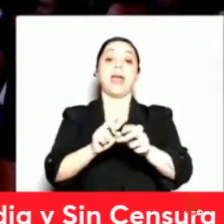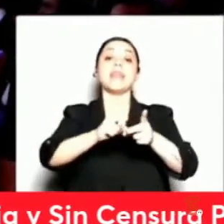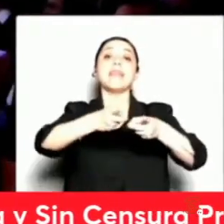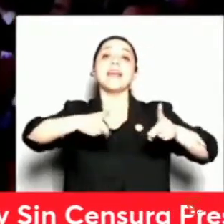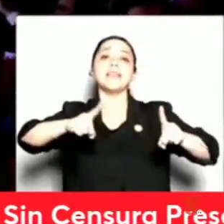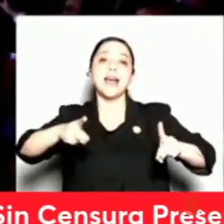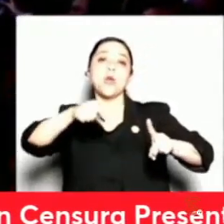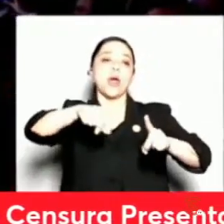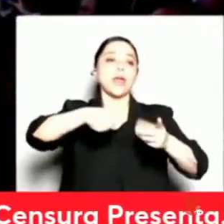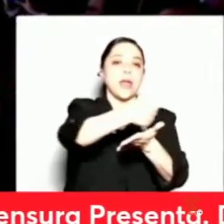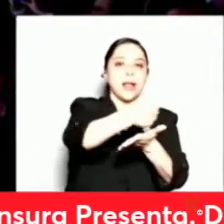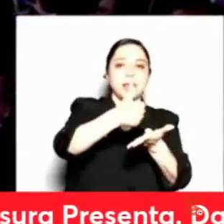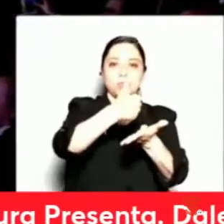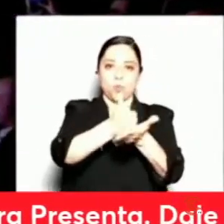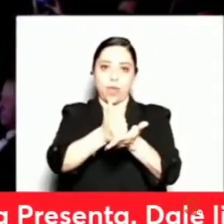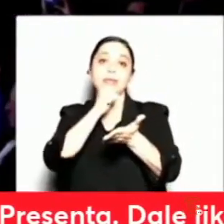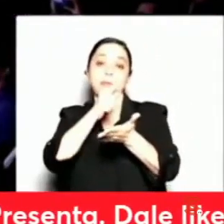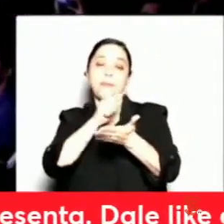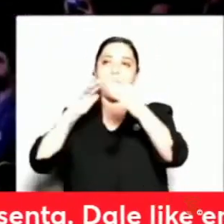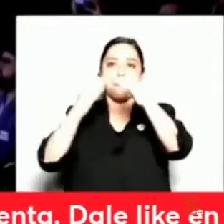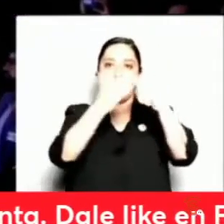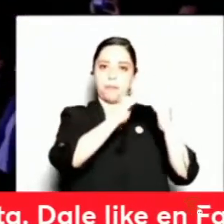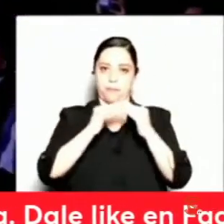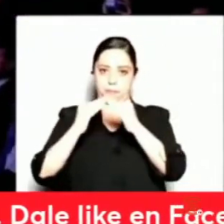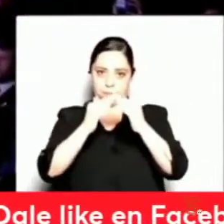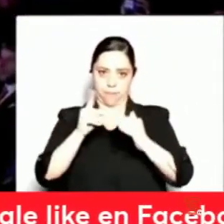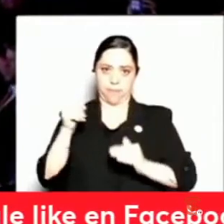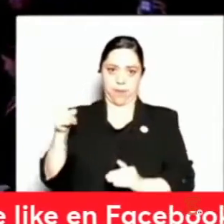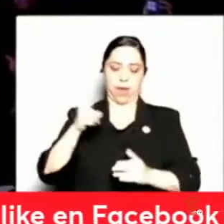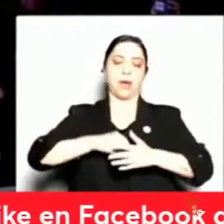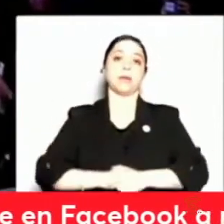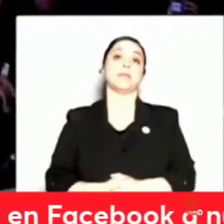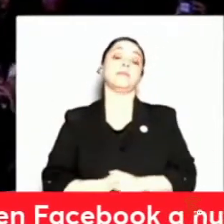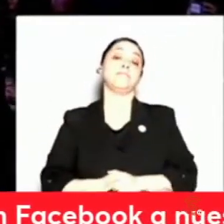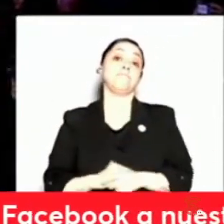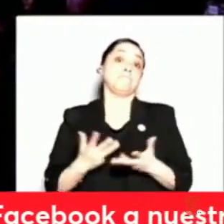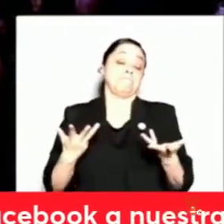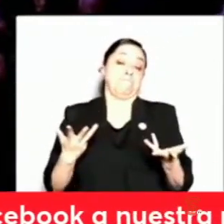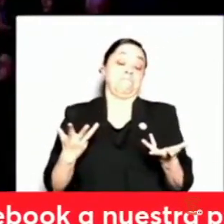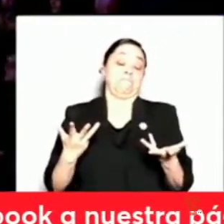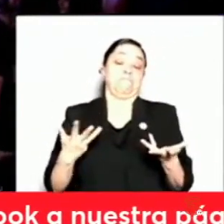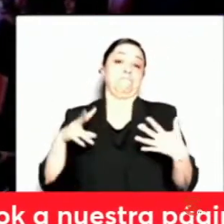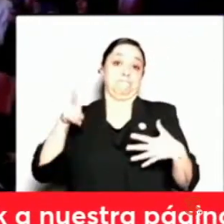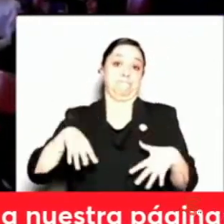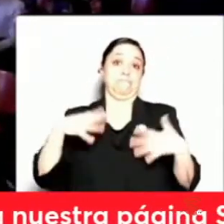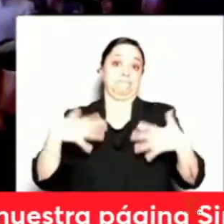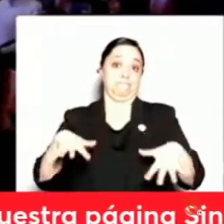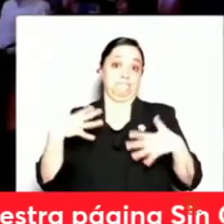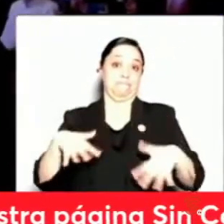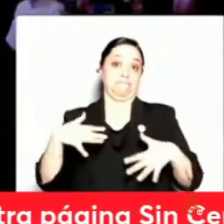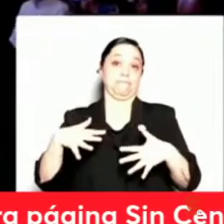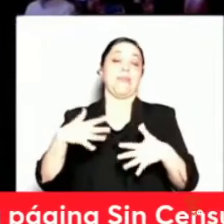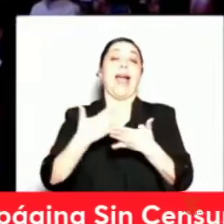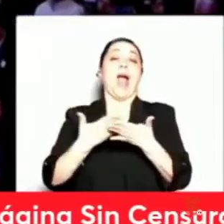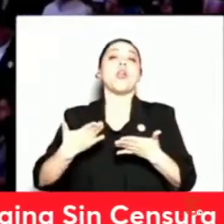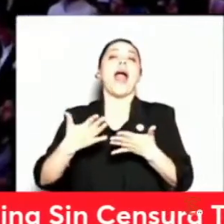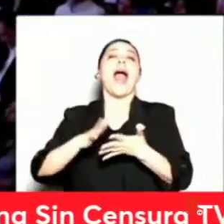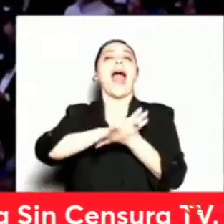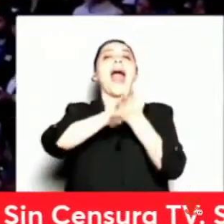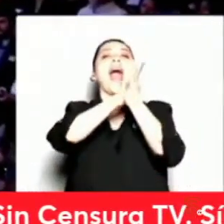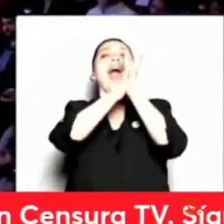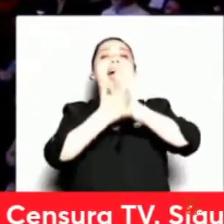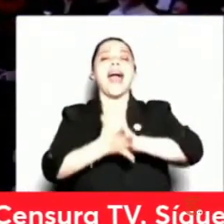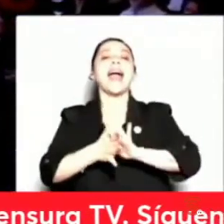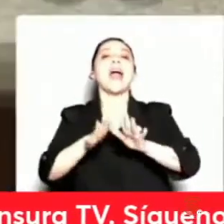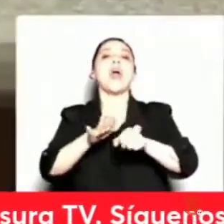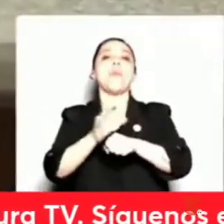Urbano y Vivienda y se va a transformar. Le vamos a llamar ahora